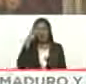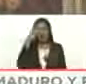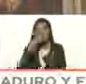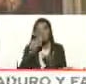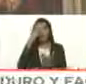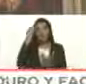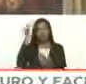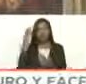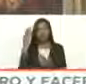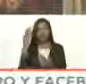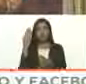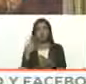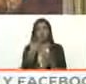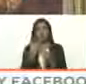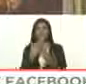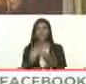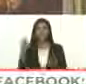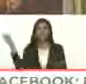con el mazo dando.